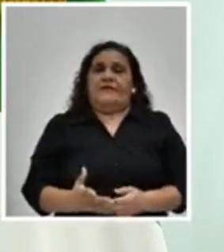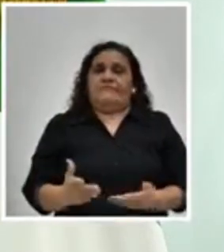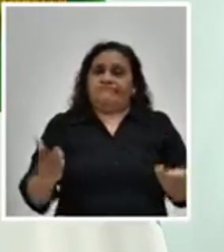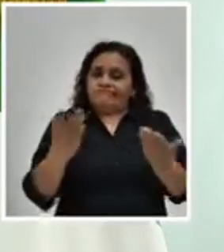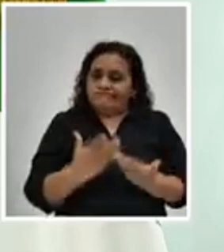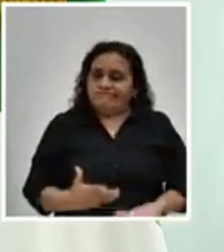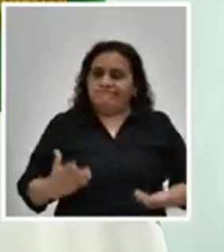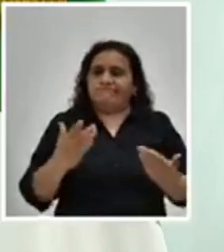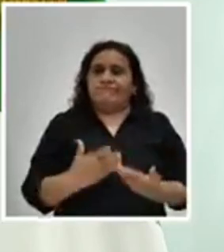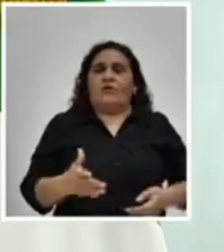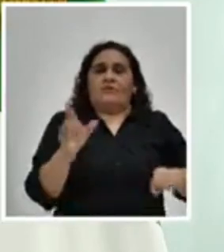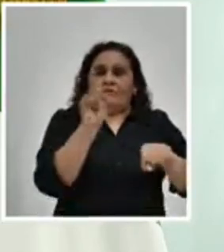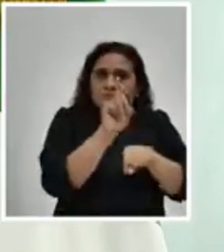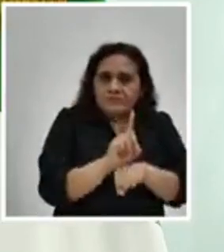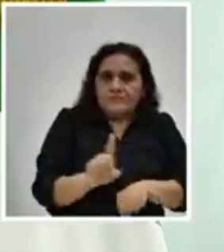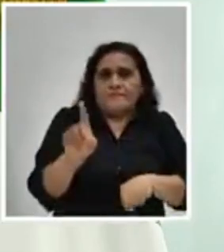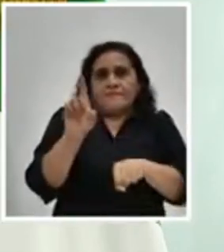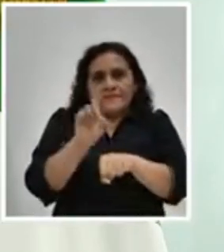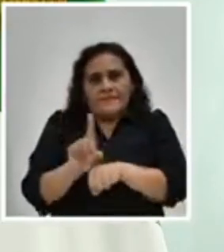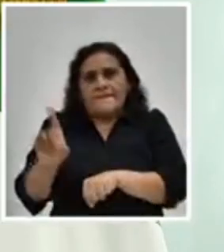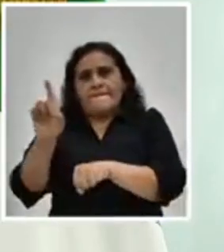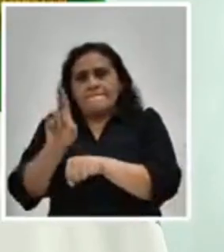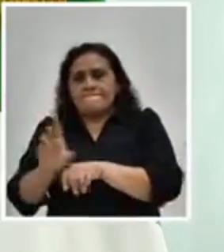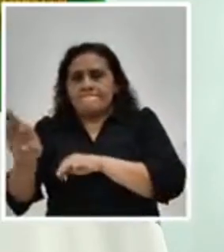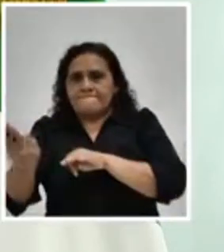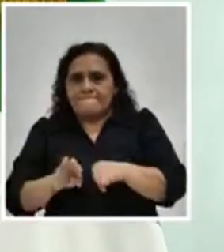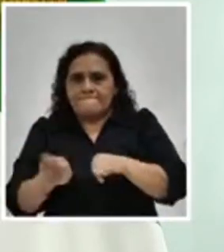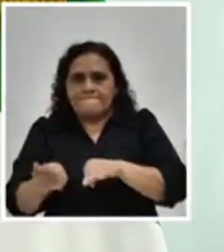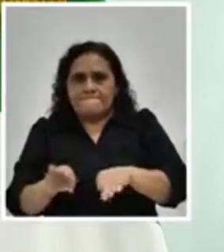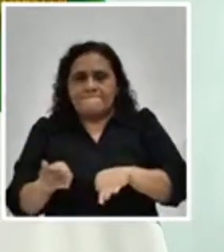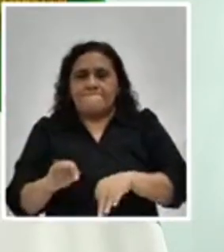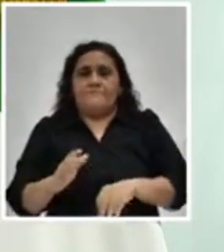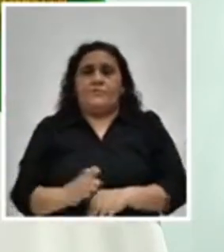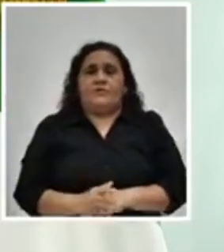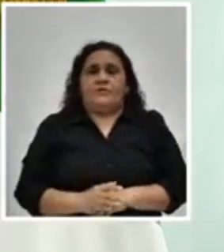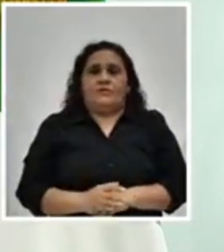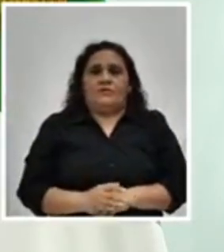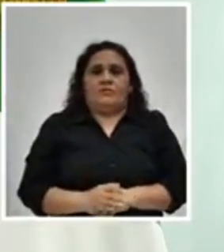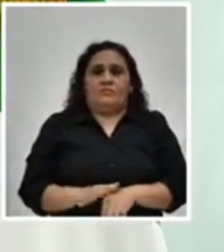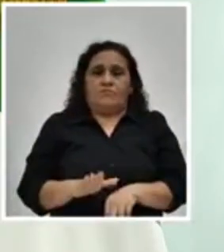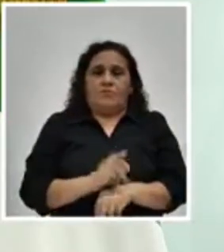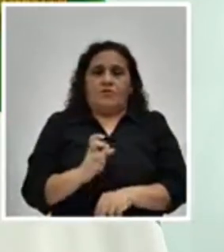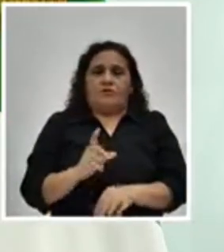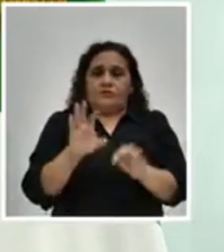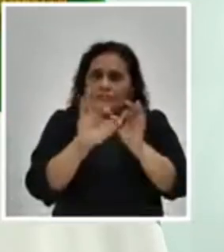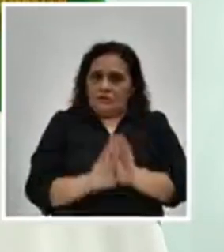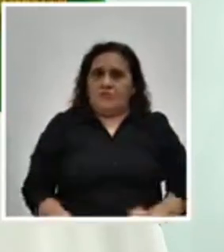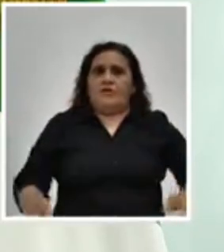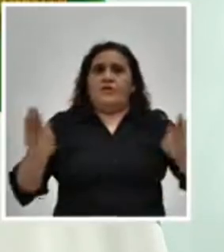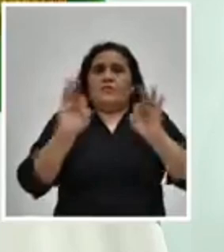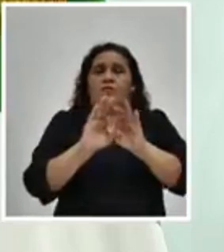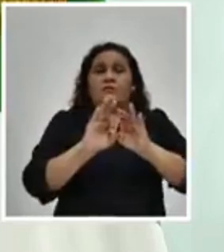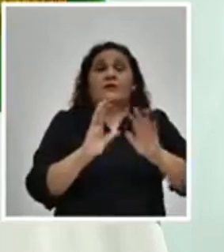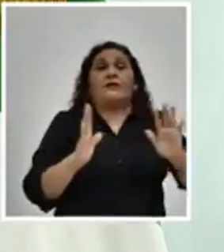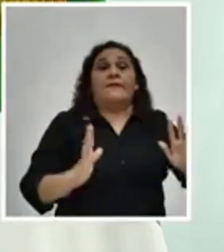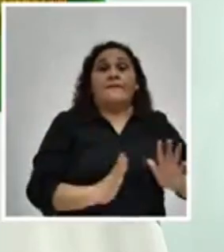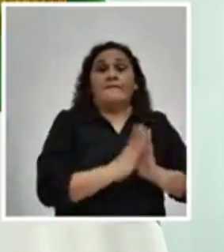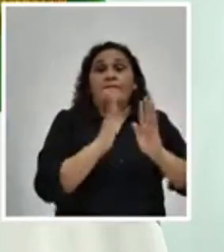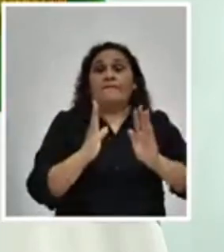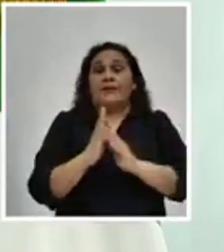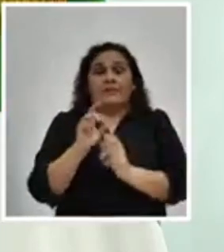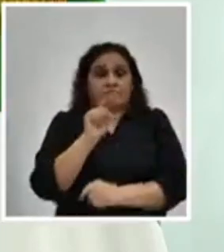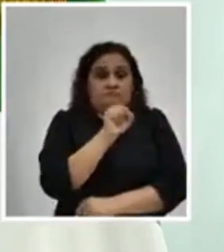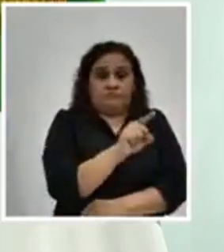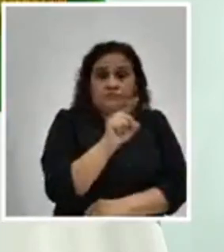construido todos los días. Es por ello la importancia de la participación de sus